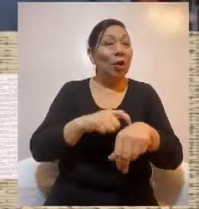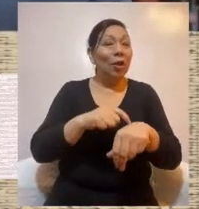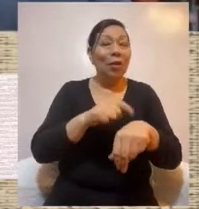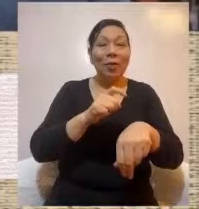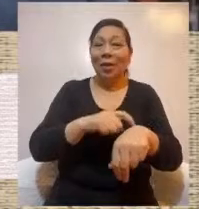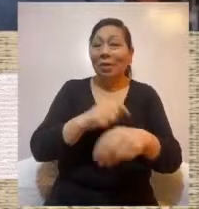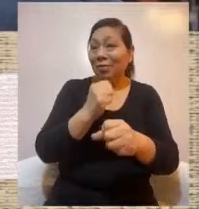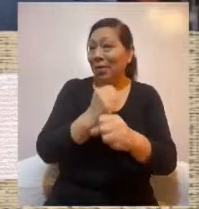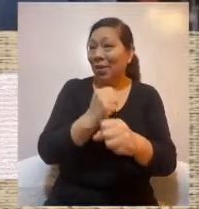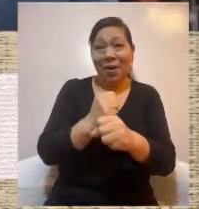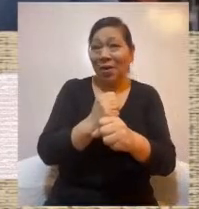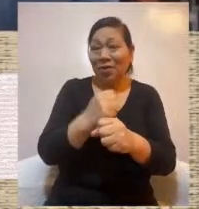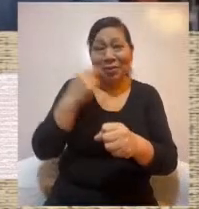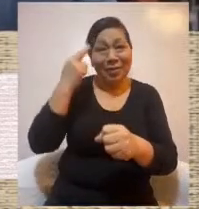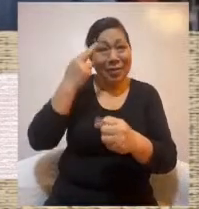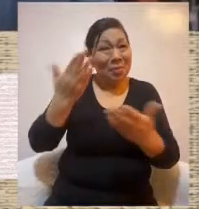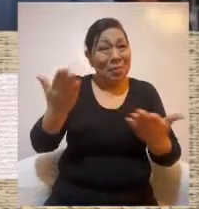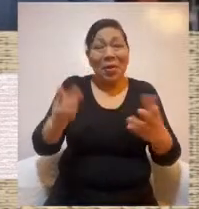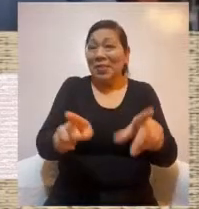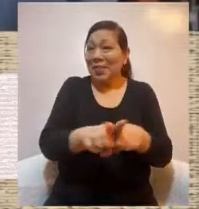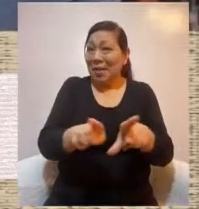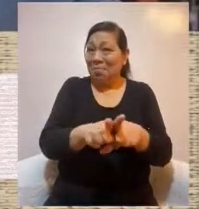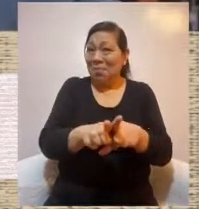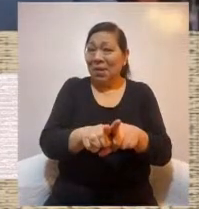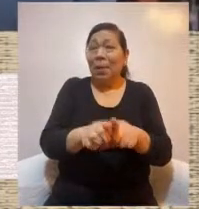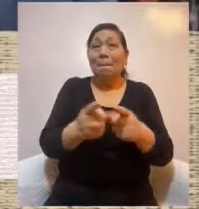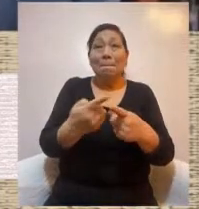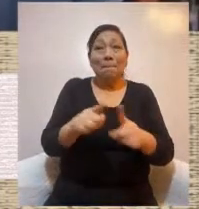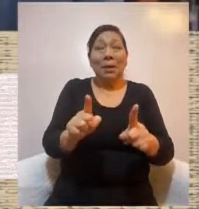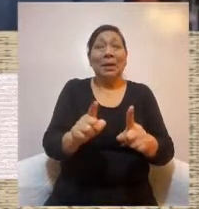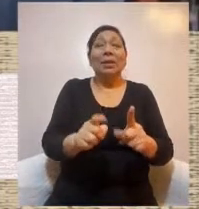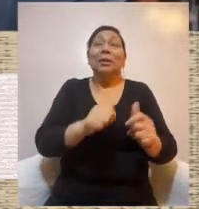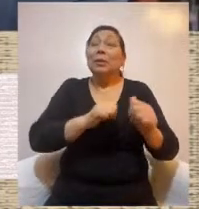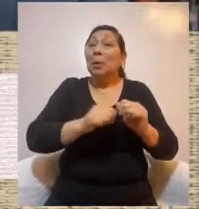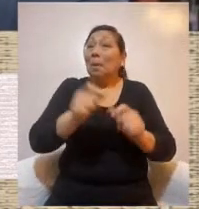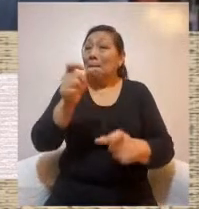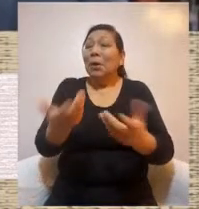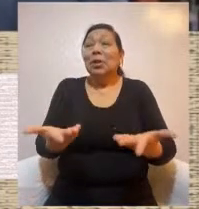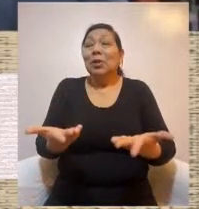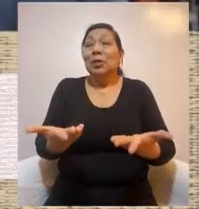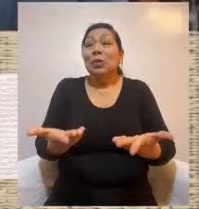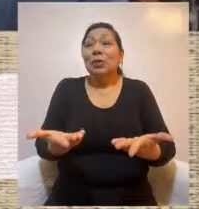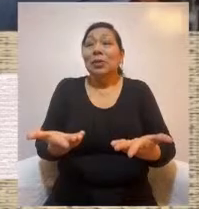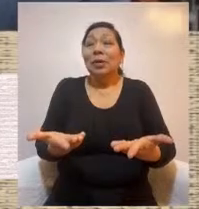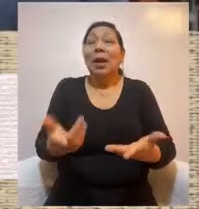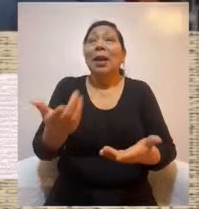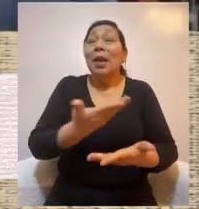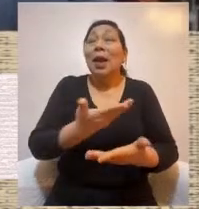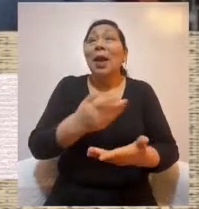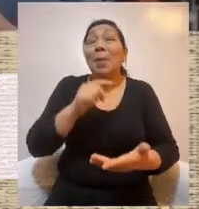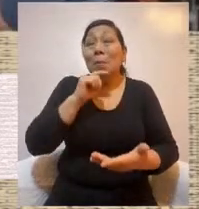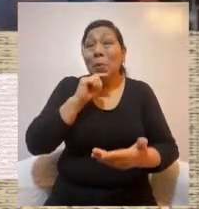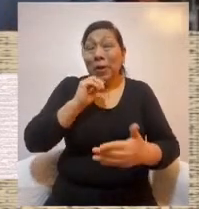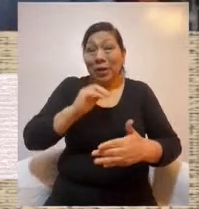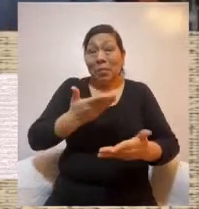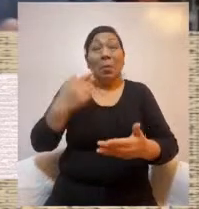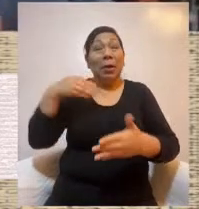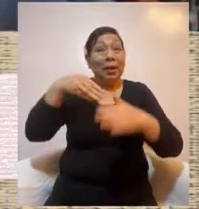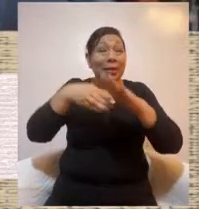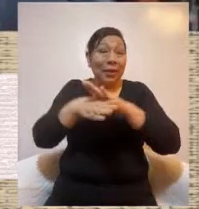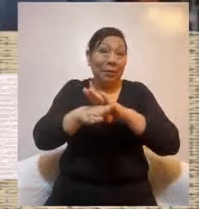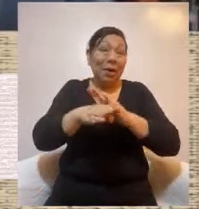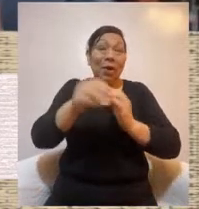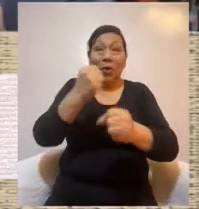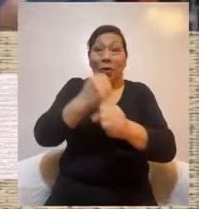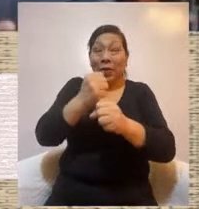horarios de trabajo no solamente irrazonables, sino de que también terminen por afectar a personas como la recurrente, que trabaja en el